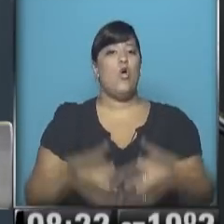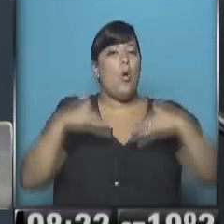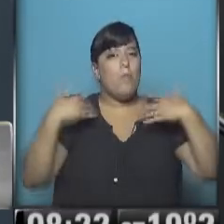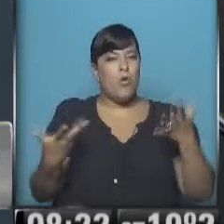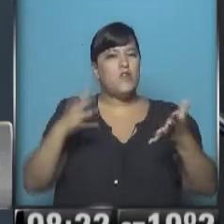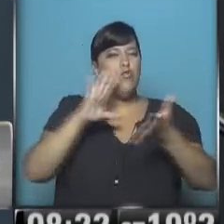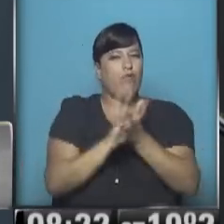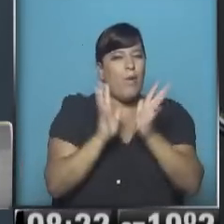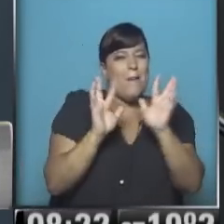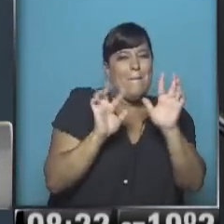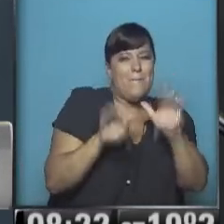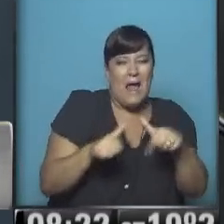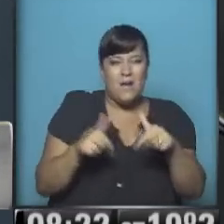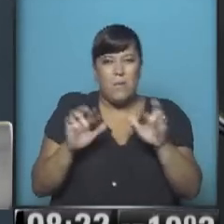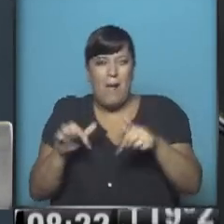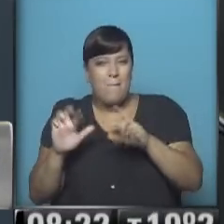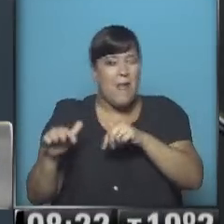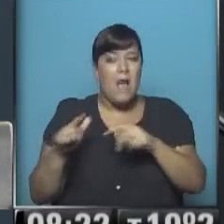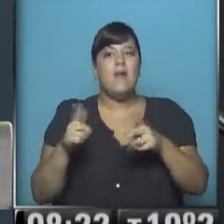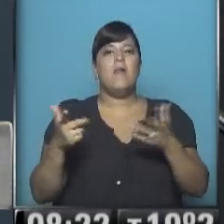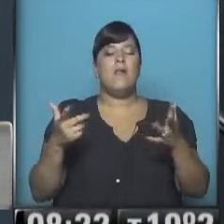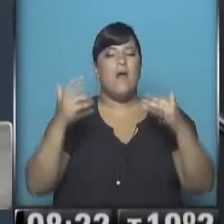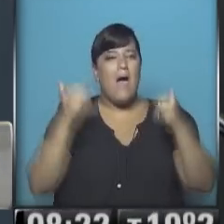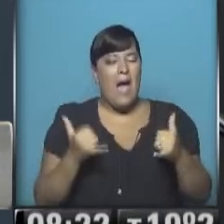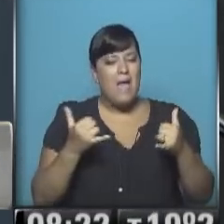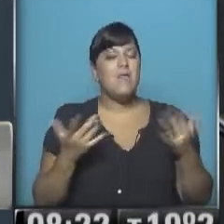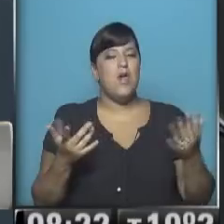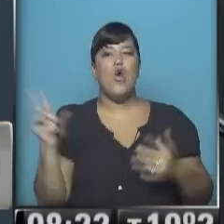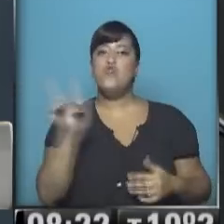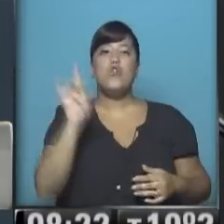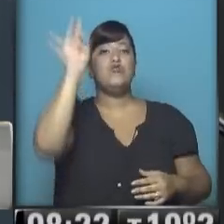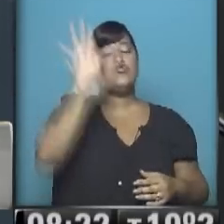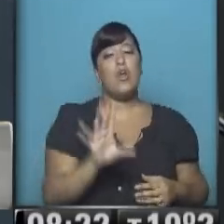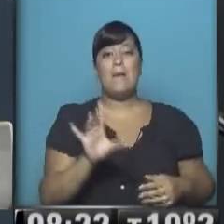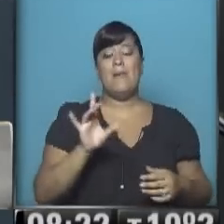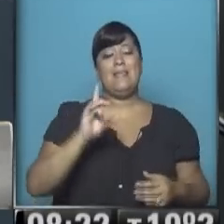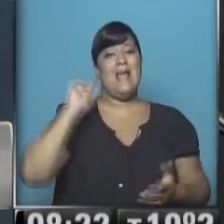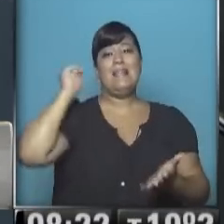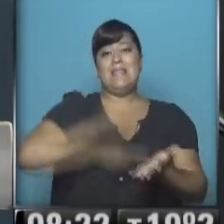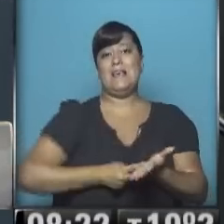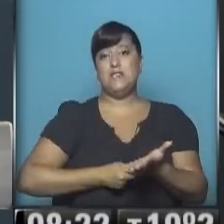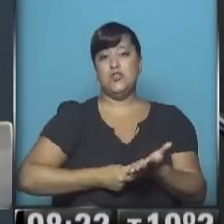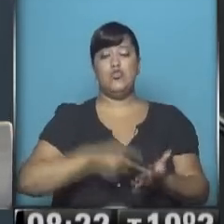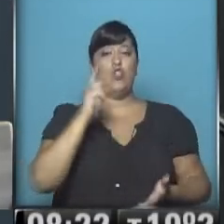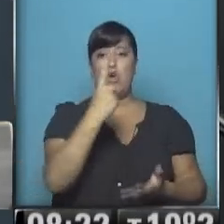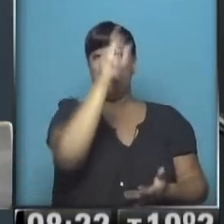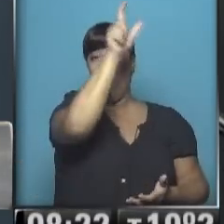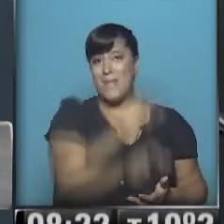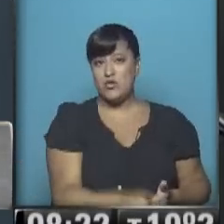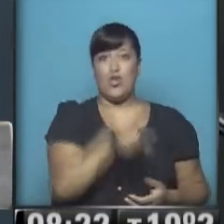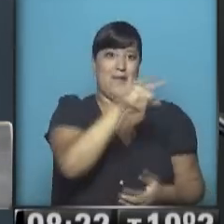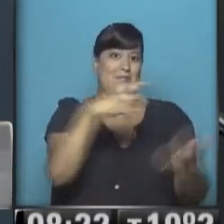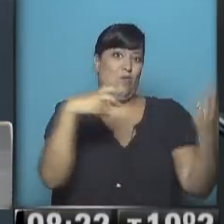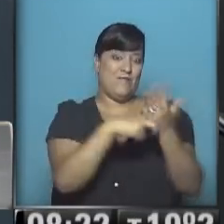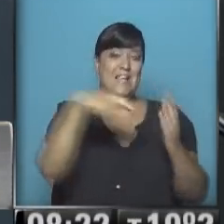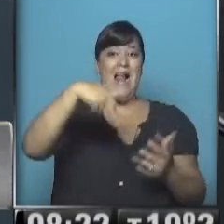trama eh envuelve No solamente la decisión aislada de un actor en este caso del fiscal